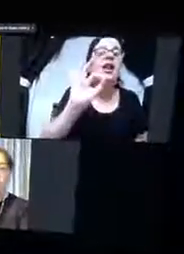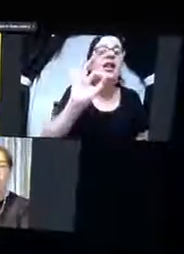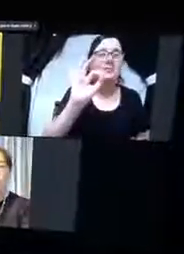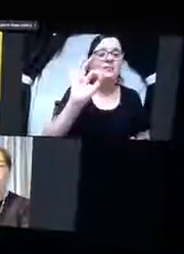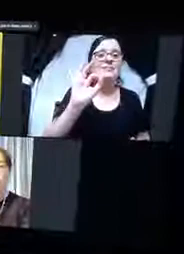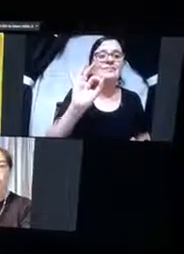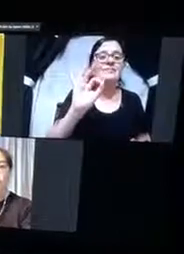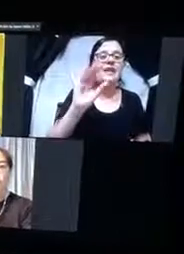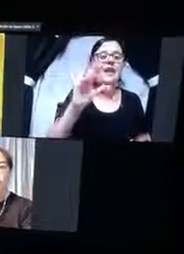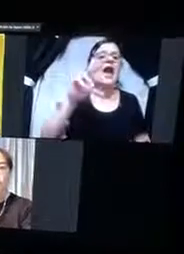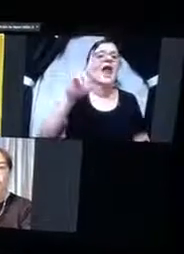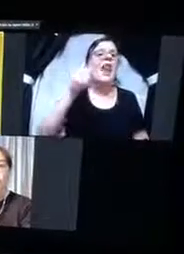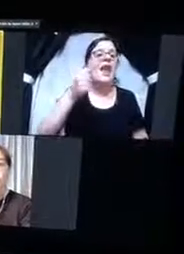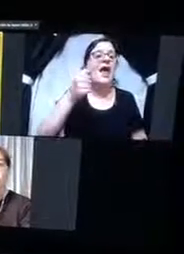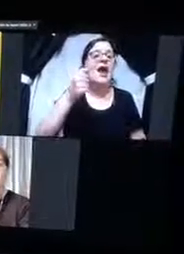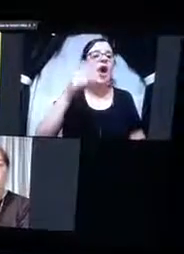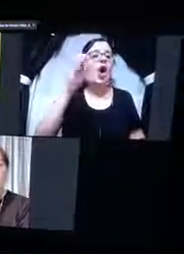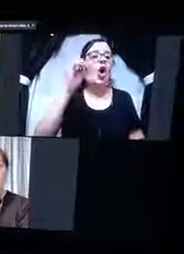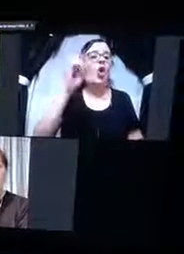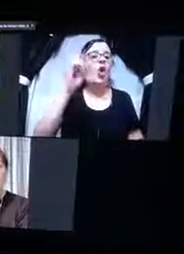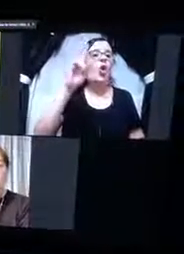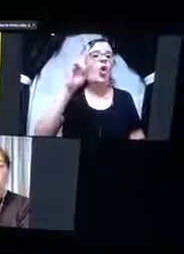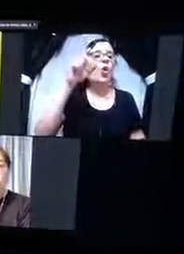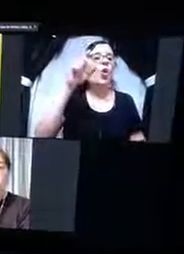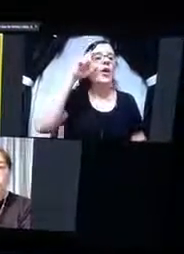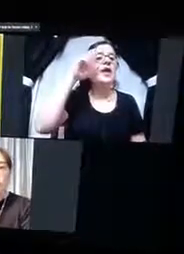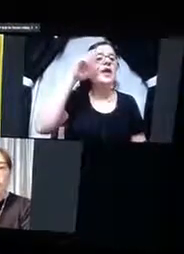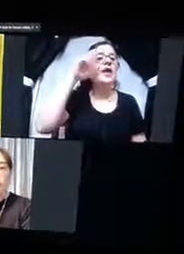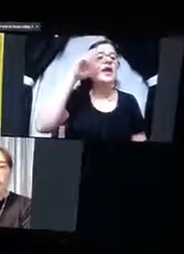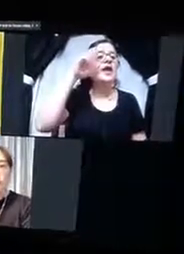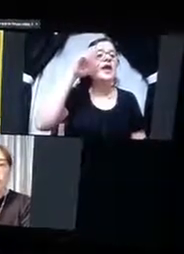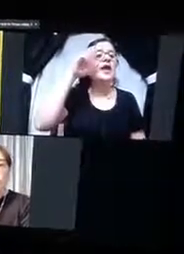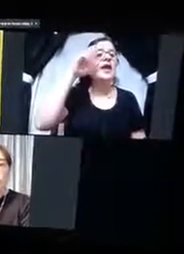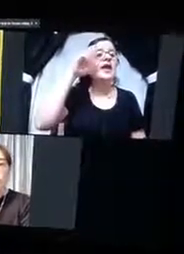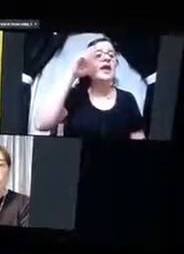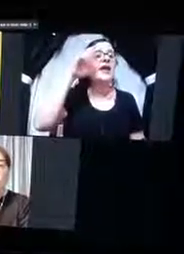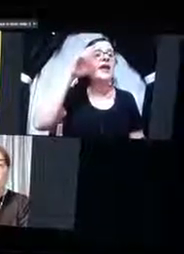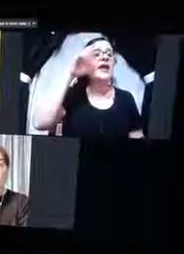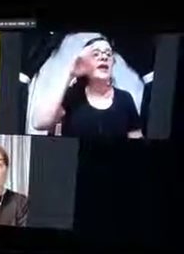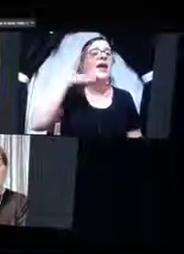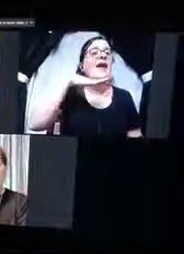sintáctica, ¿sí? La oreja es una parte del cuerpo, pero es raro que el otro me pida,